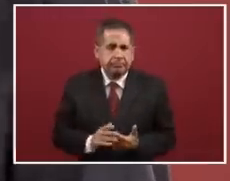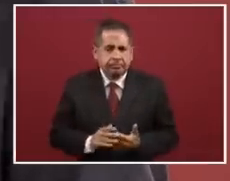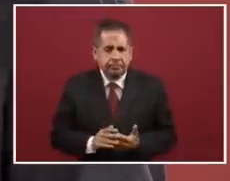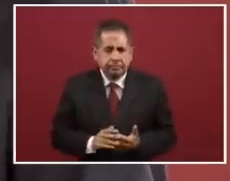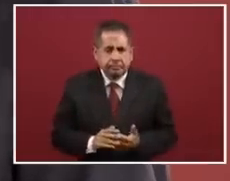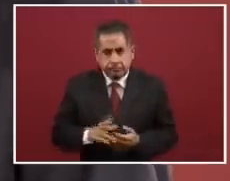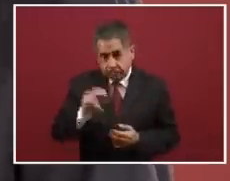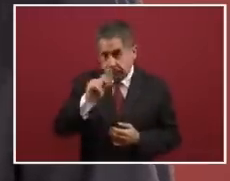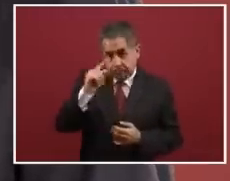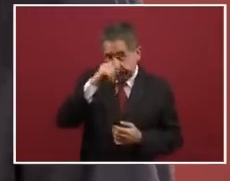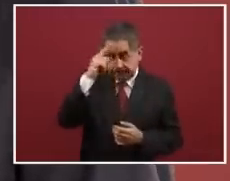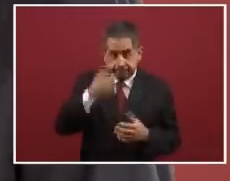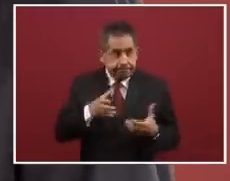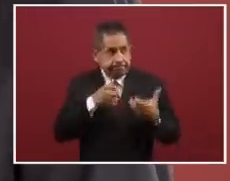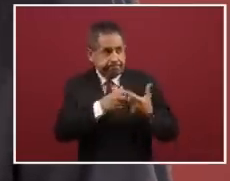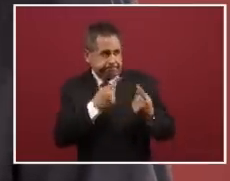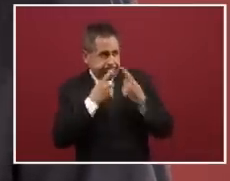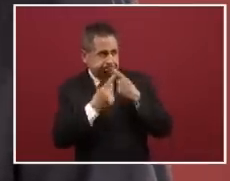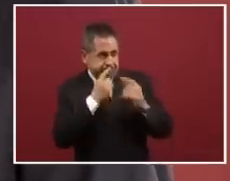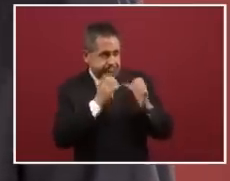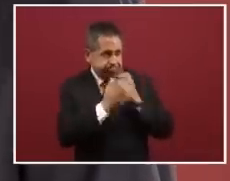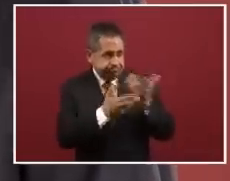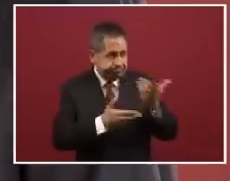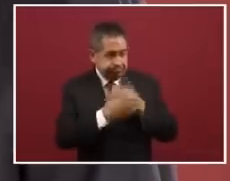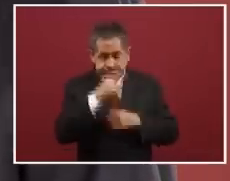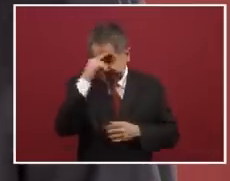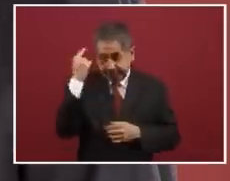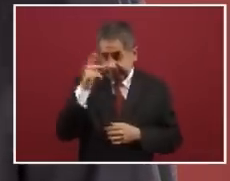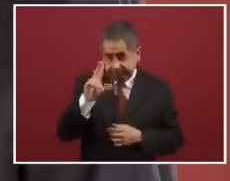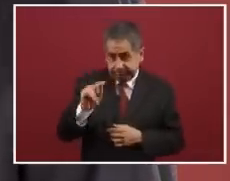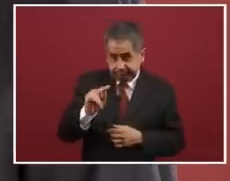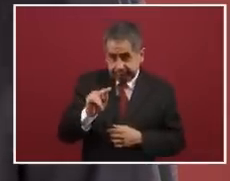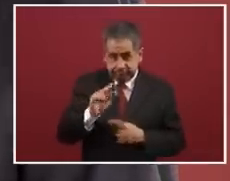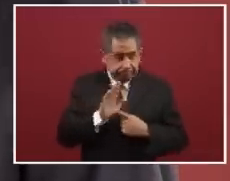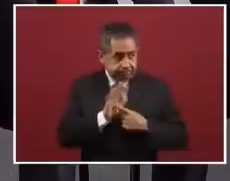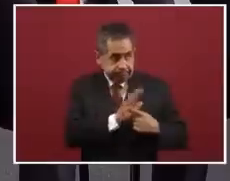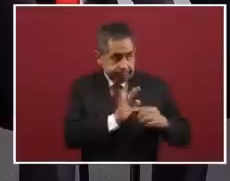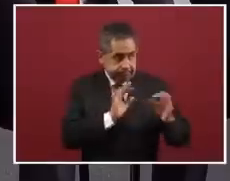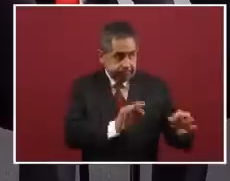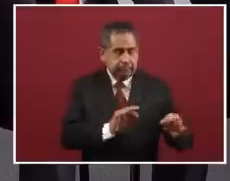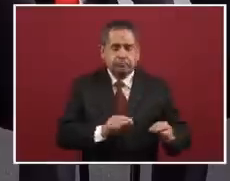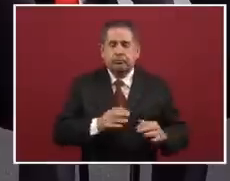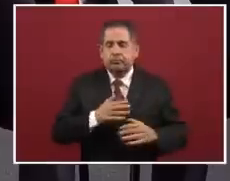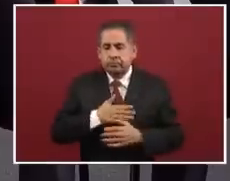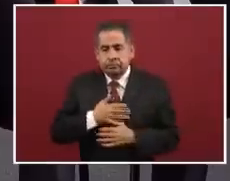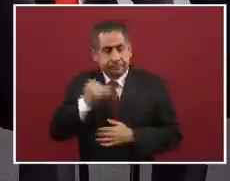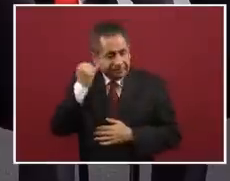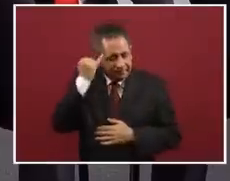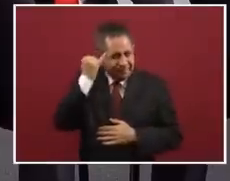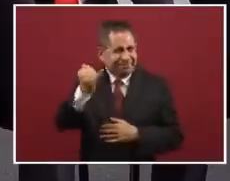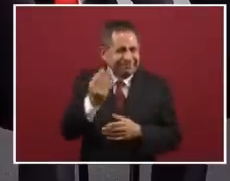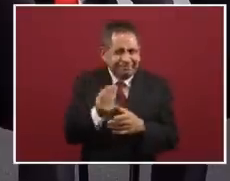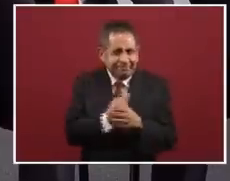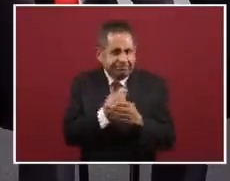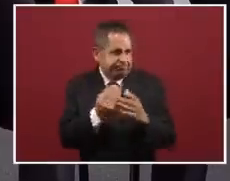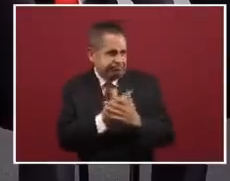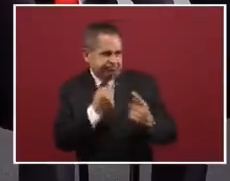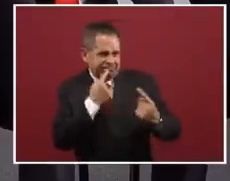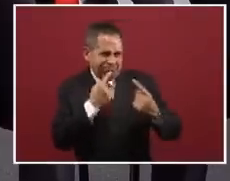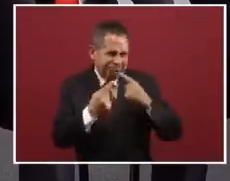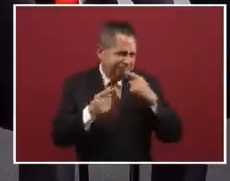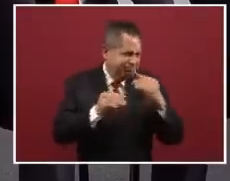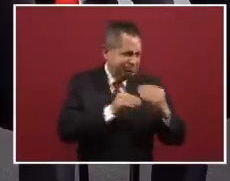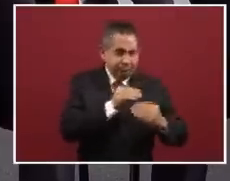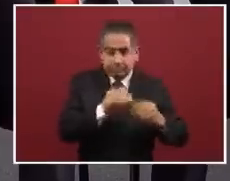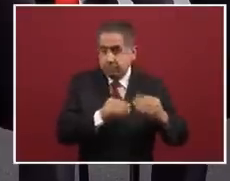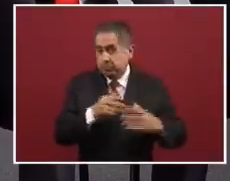fue fácil la negociación. Ya pueden ustedes imaginarse cómo